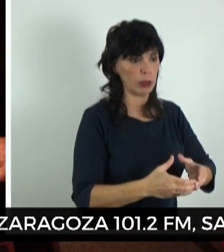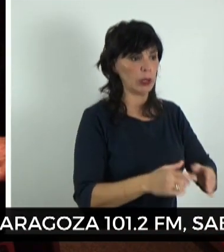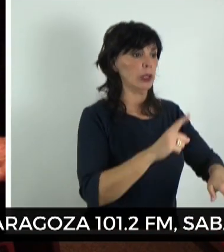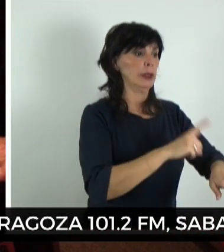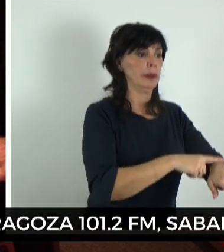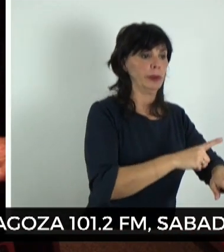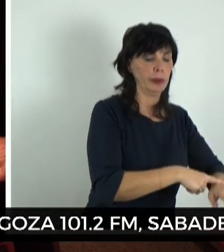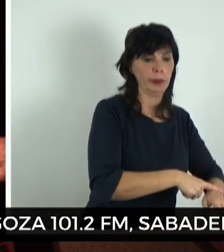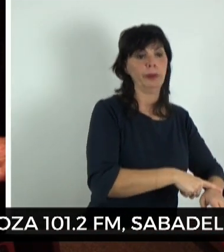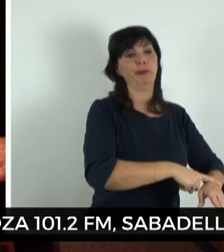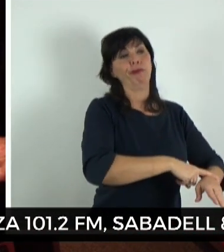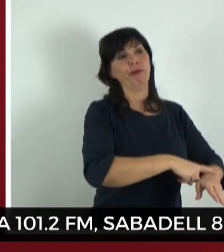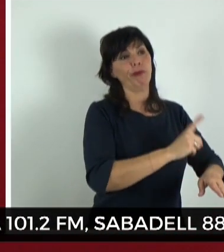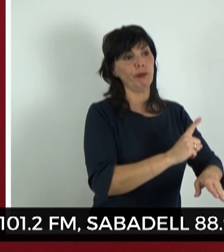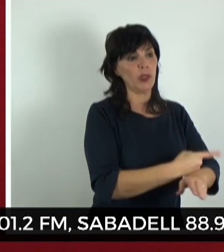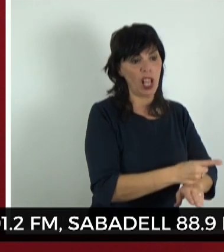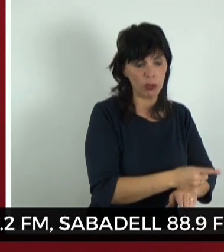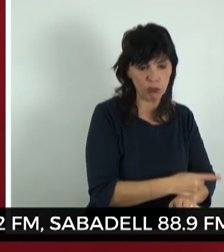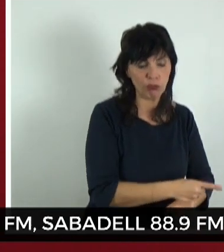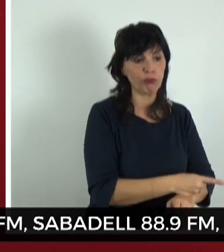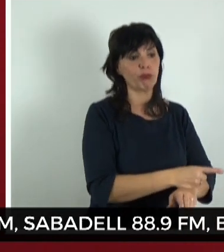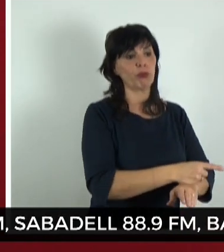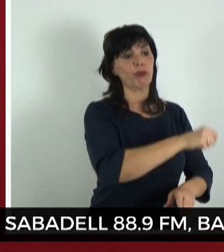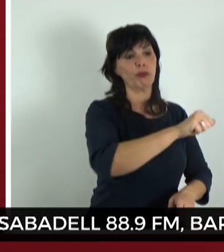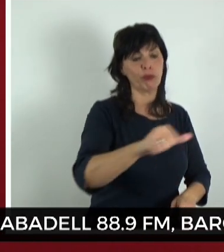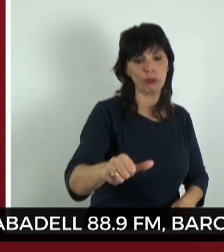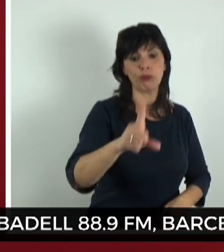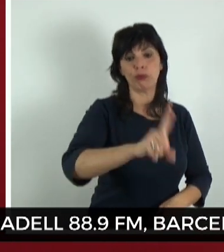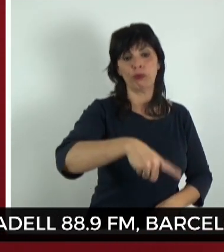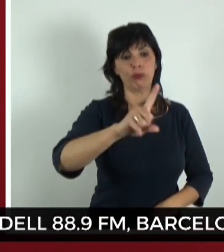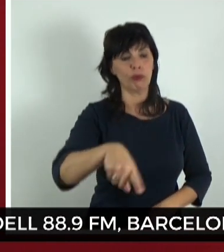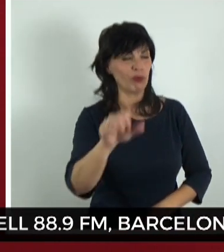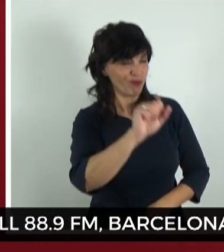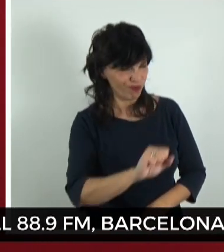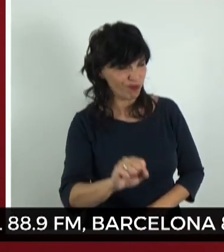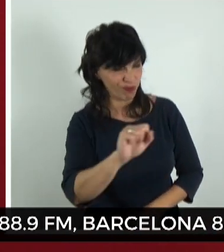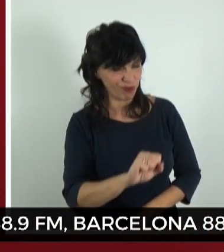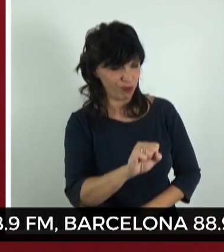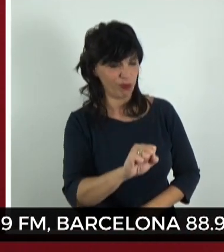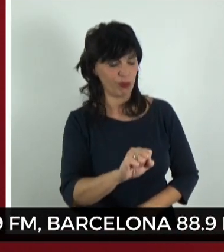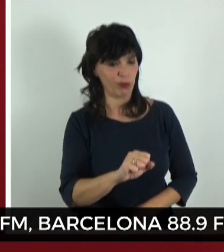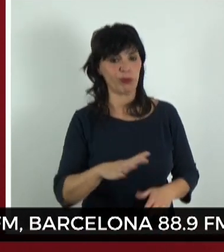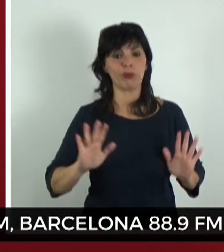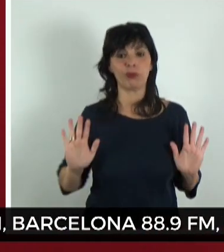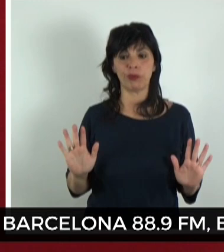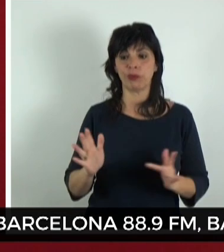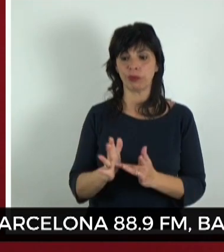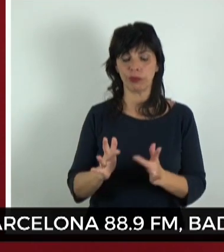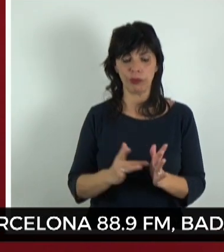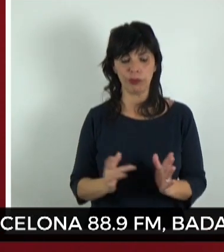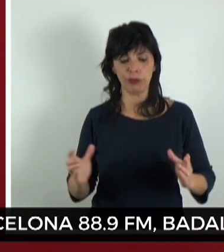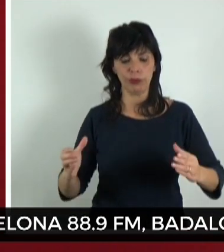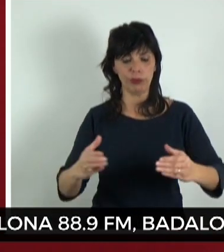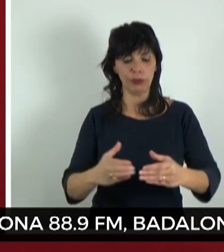semanas, las horas, el ayer, el hoy y el mañana. Y cuando Jesucristo vino a la tierra,